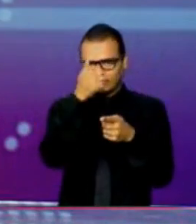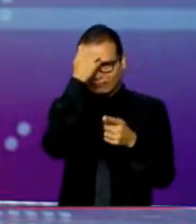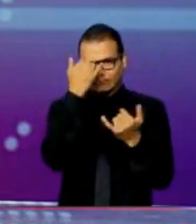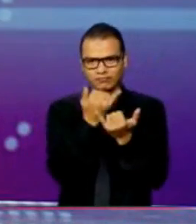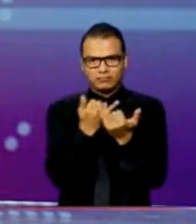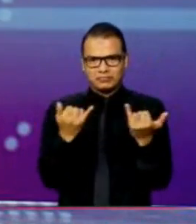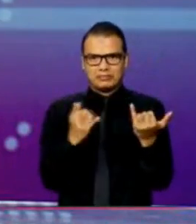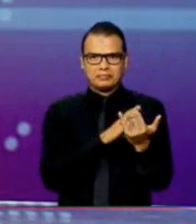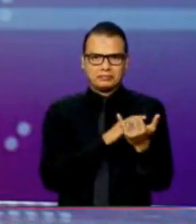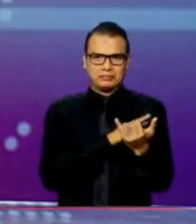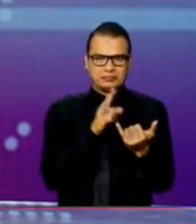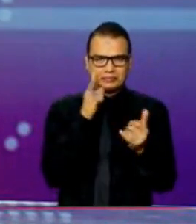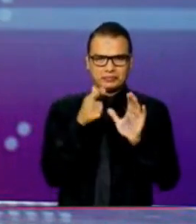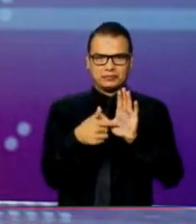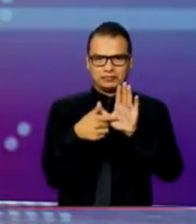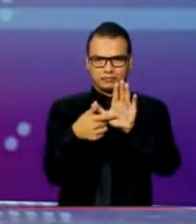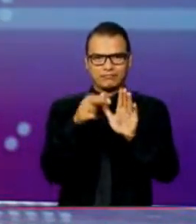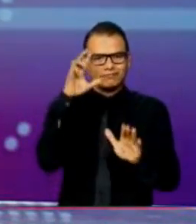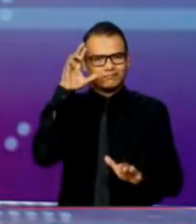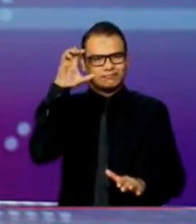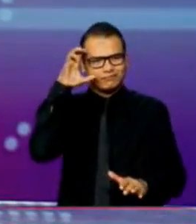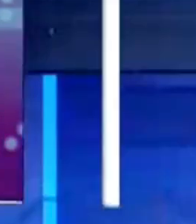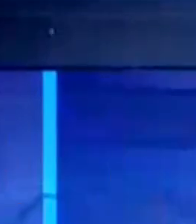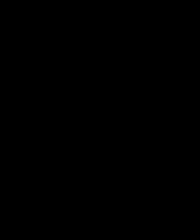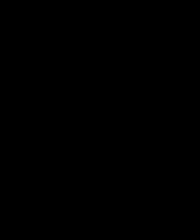mañana de martes Rubén muy buenos